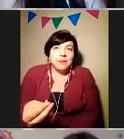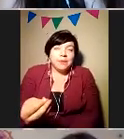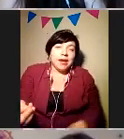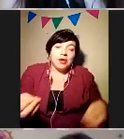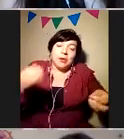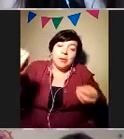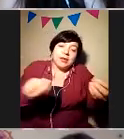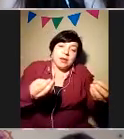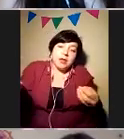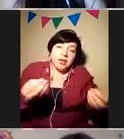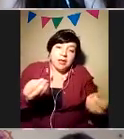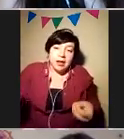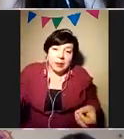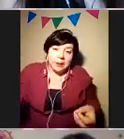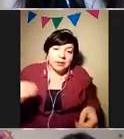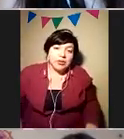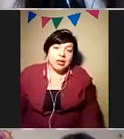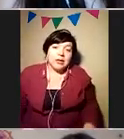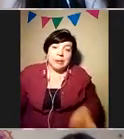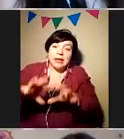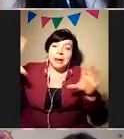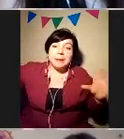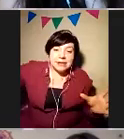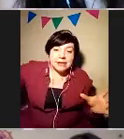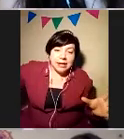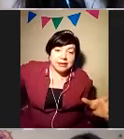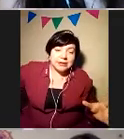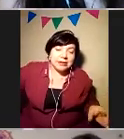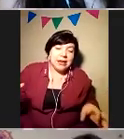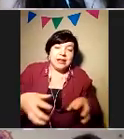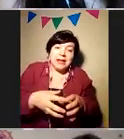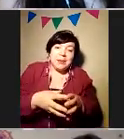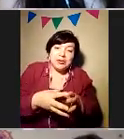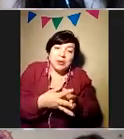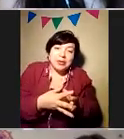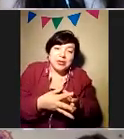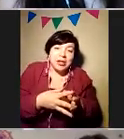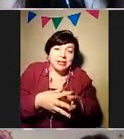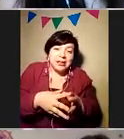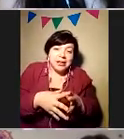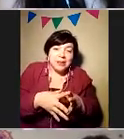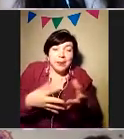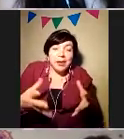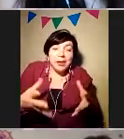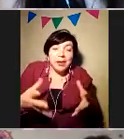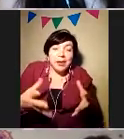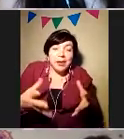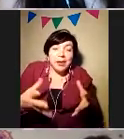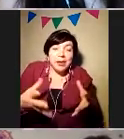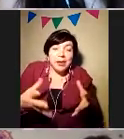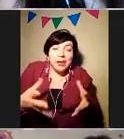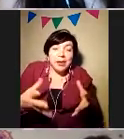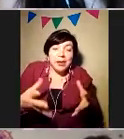responsabilidad, porque nos vemos en tiempos diferentes además. Entonces, depende de ambas escalas, las personas por sí solas puede